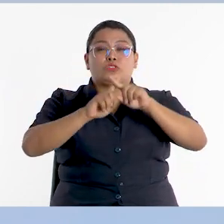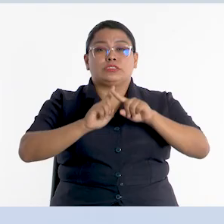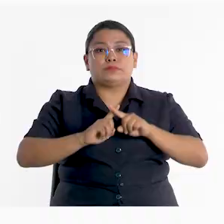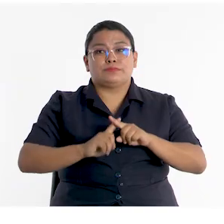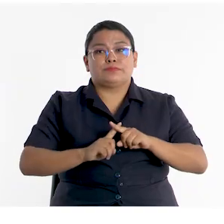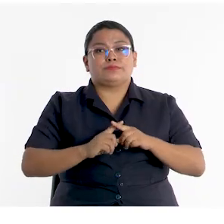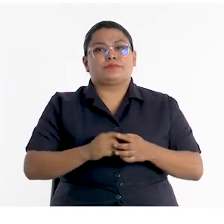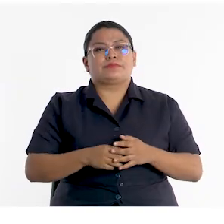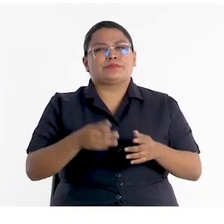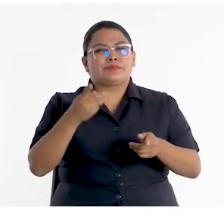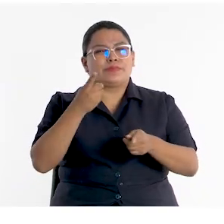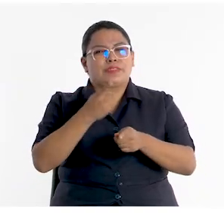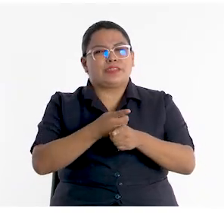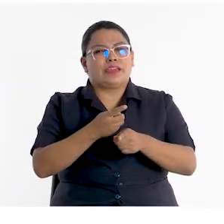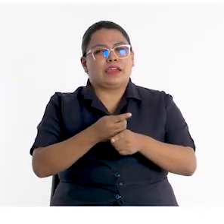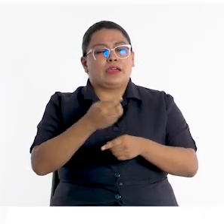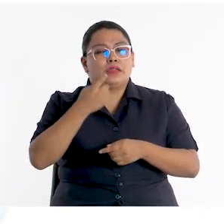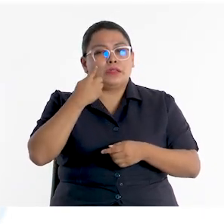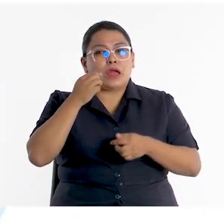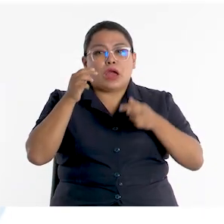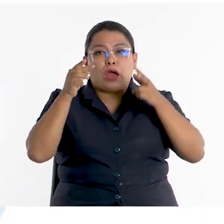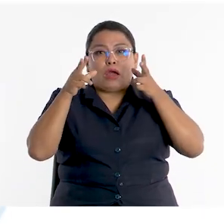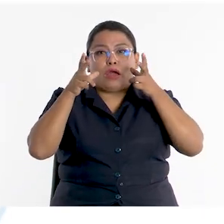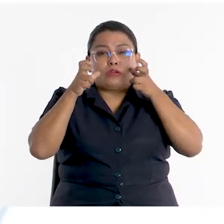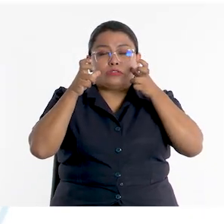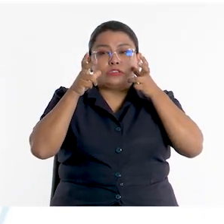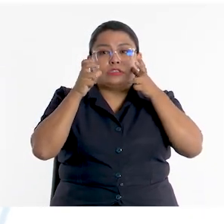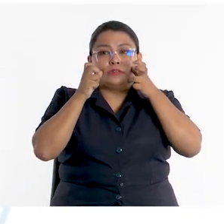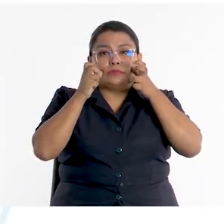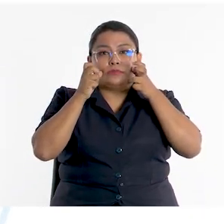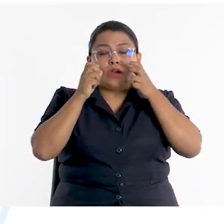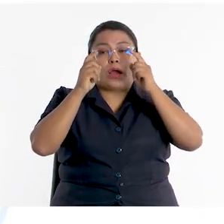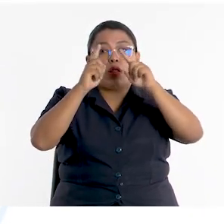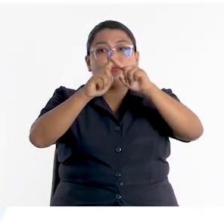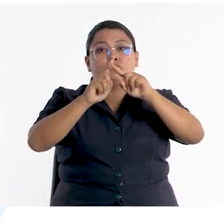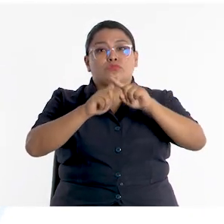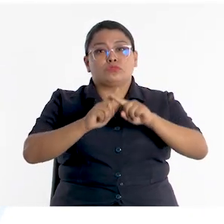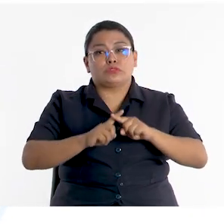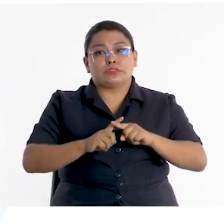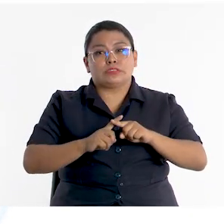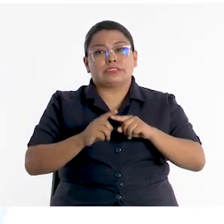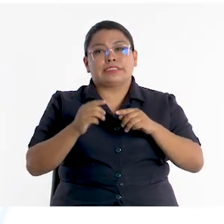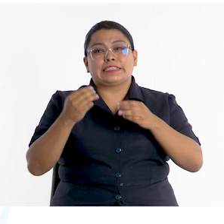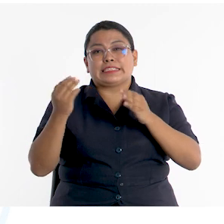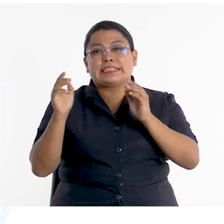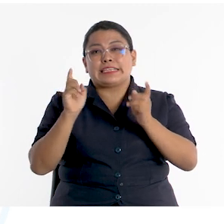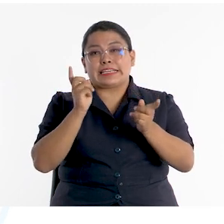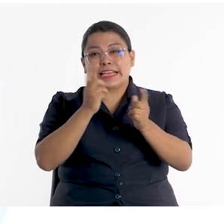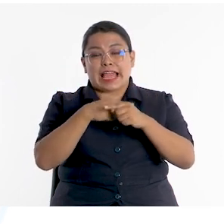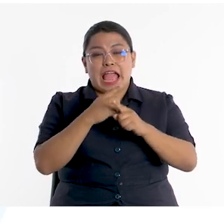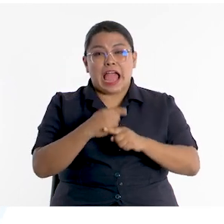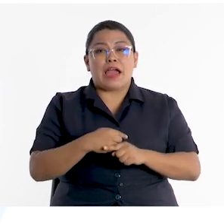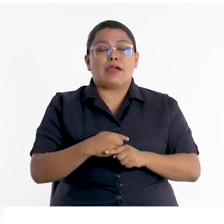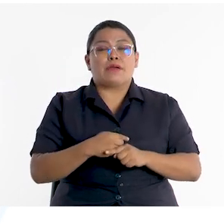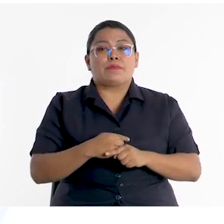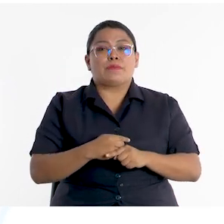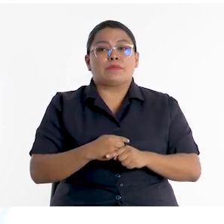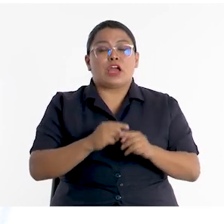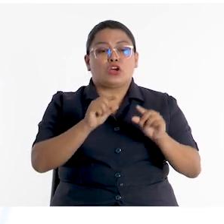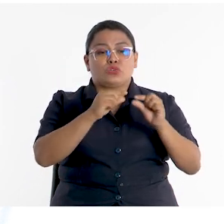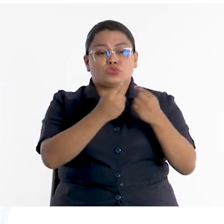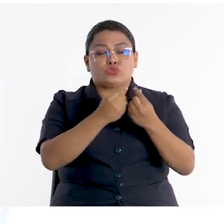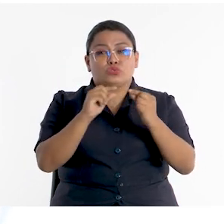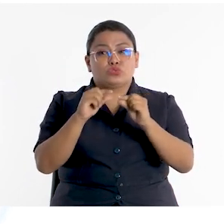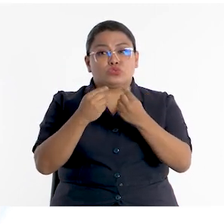multiplicar. Correcto. Si somos observadores en la tabla de multiplicar, lo que varía es la cantidad de